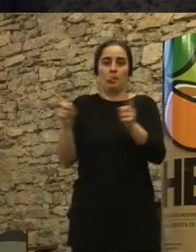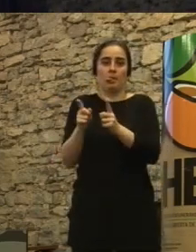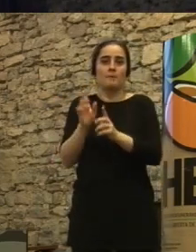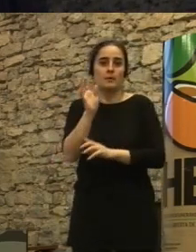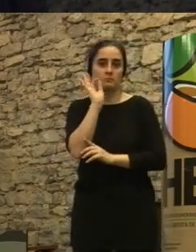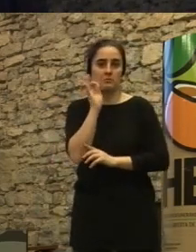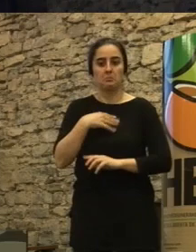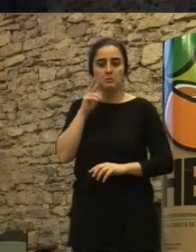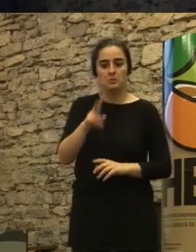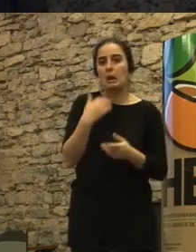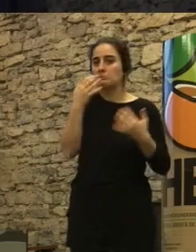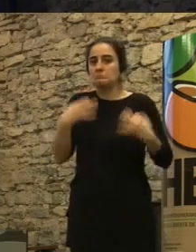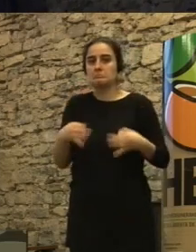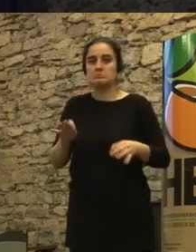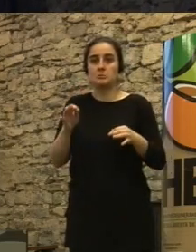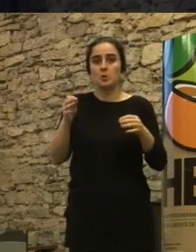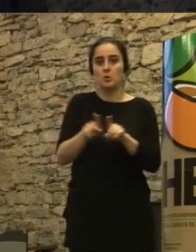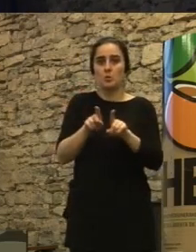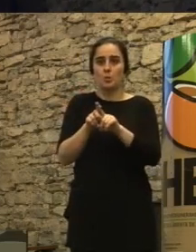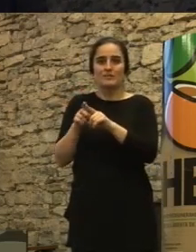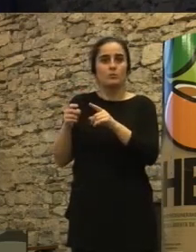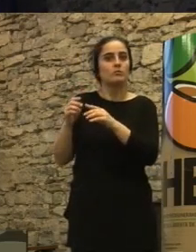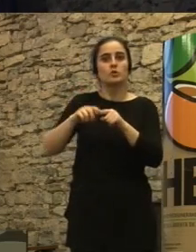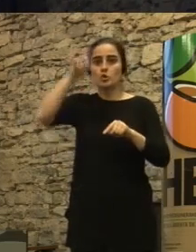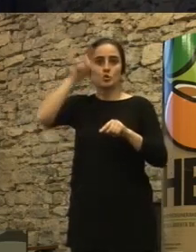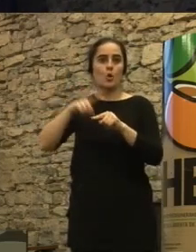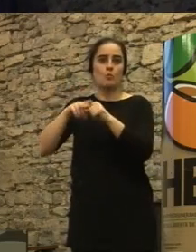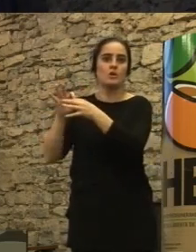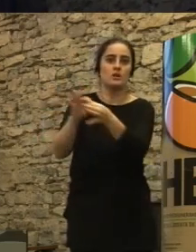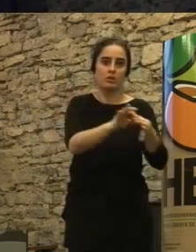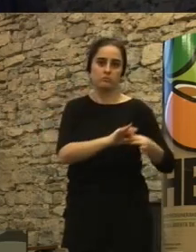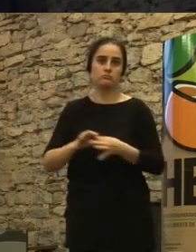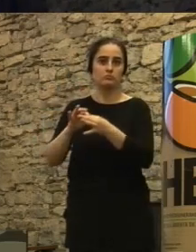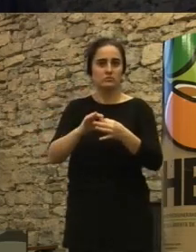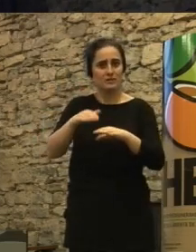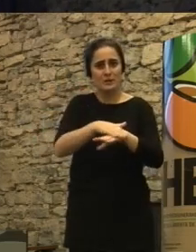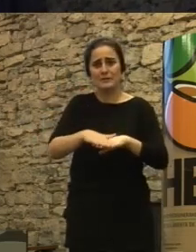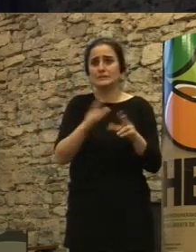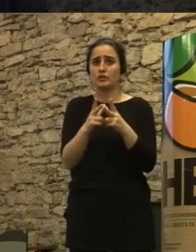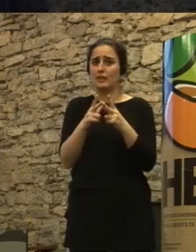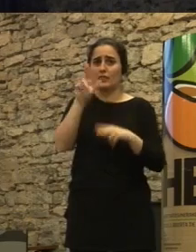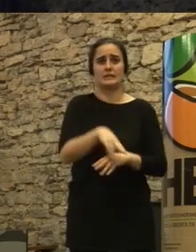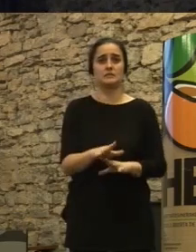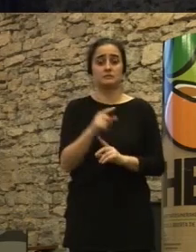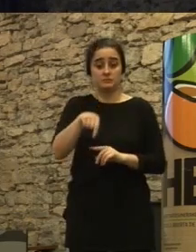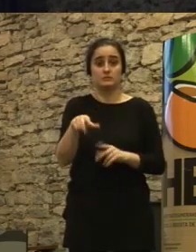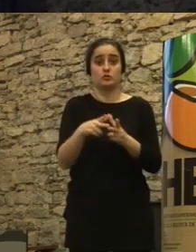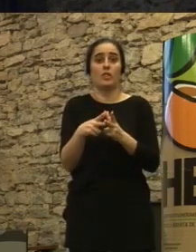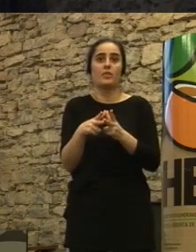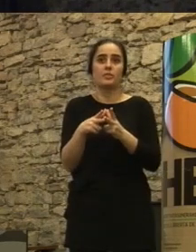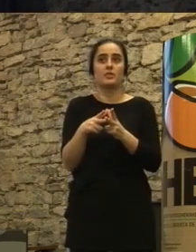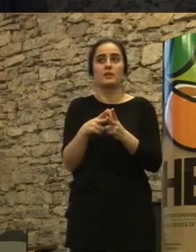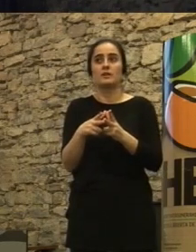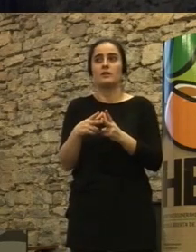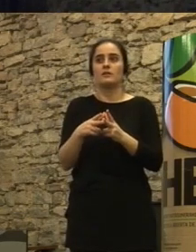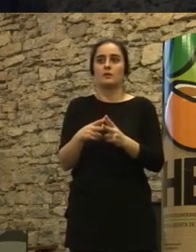como algo más cotidiano, pero entretejer y hacer comunidad es la base de cualquier sociedad, y más en una en la que tendemos casi a ser